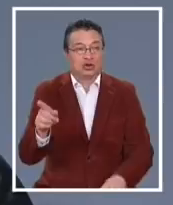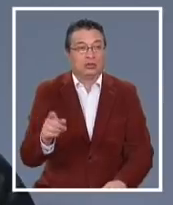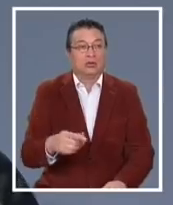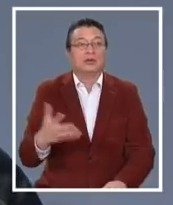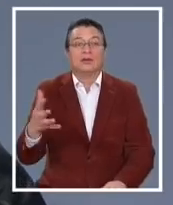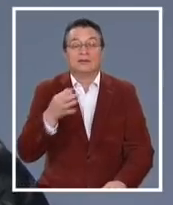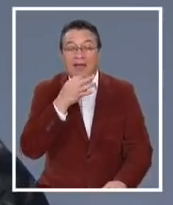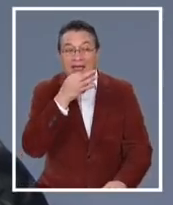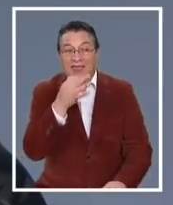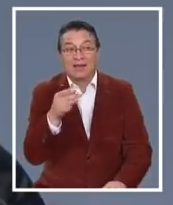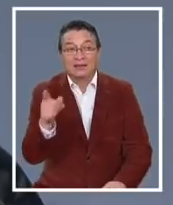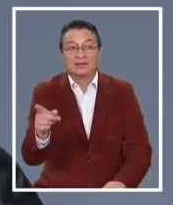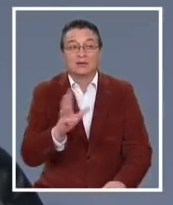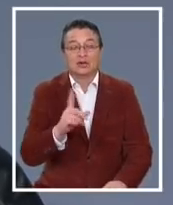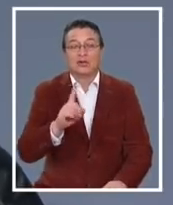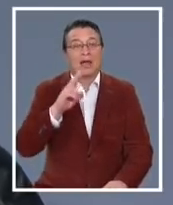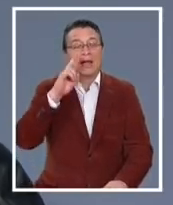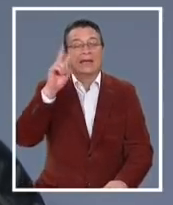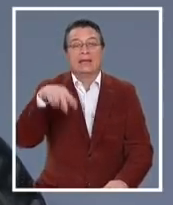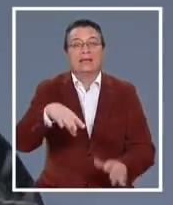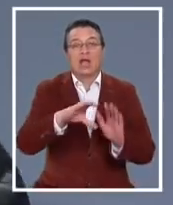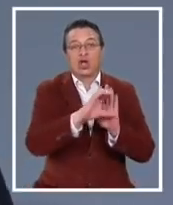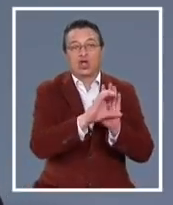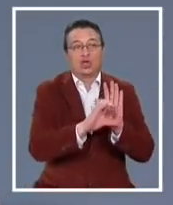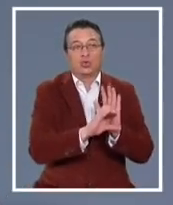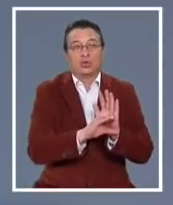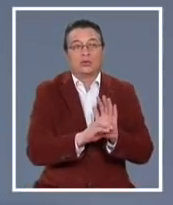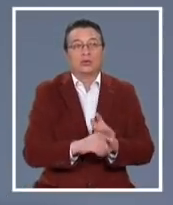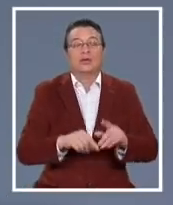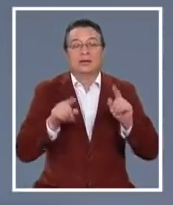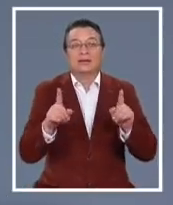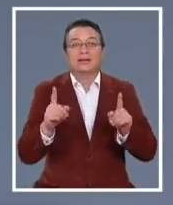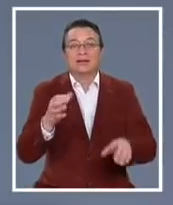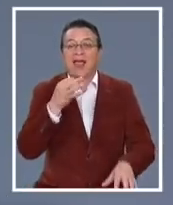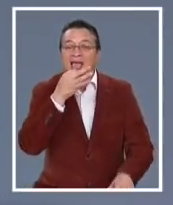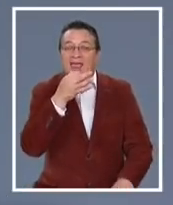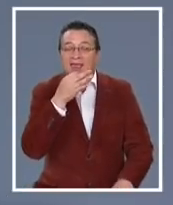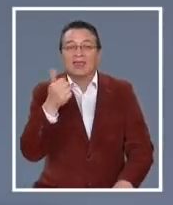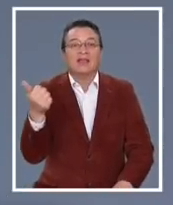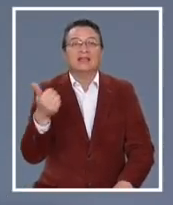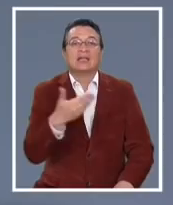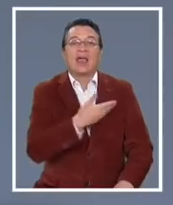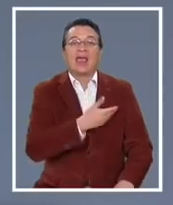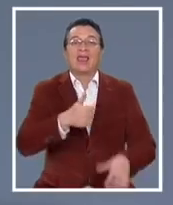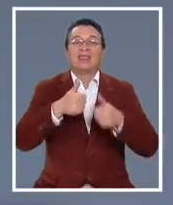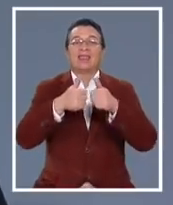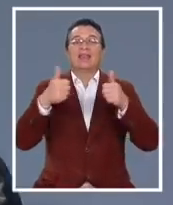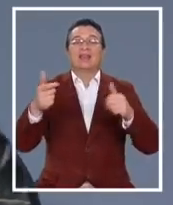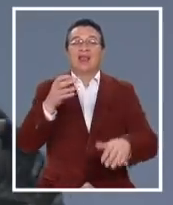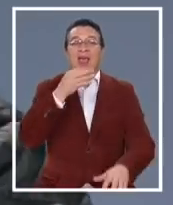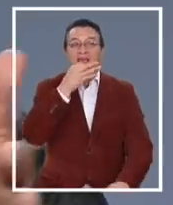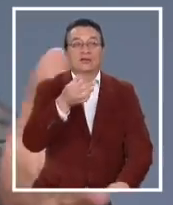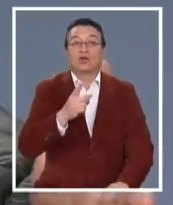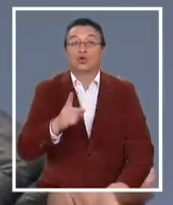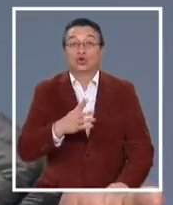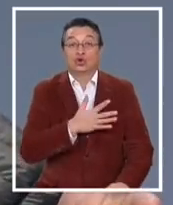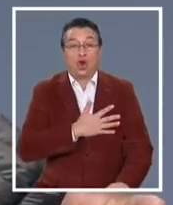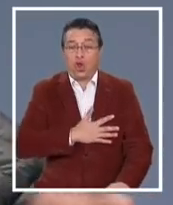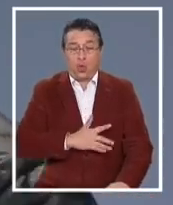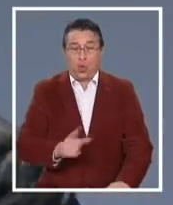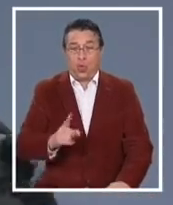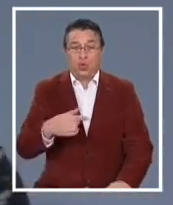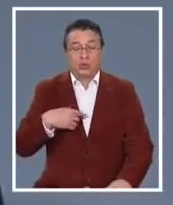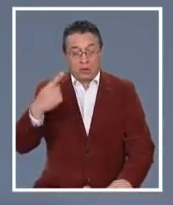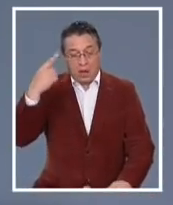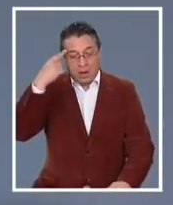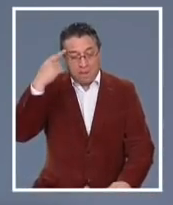que decía que era algo inconstitucional. Uh-huh. ¿Qué está transmitiendo ese dirigente? Que no le gusta la medida, porque